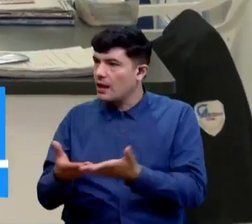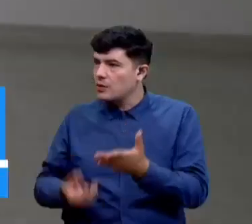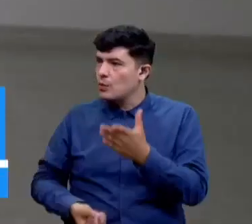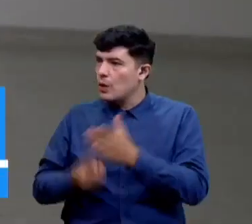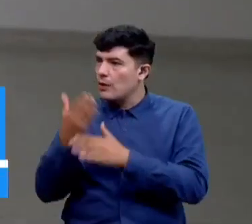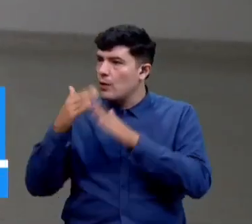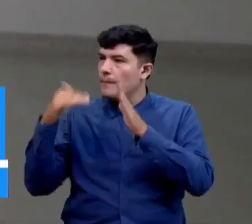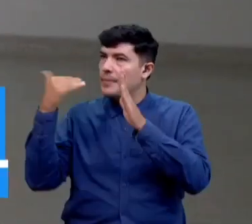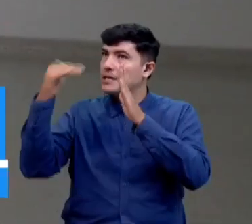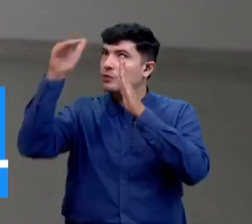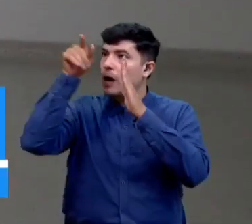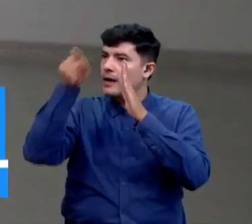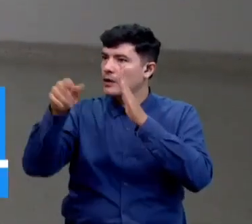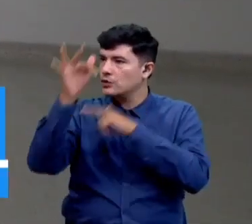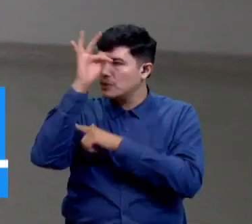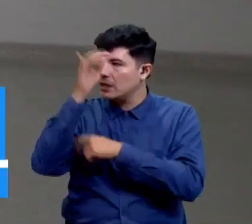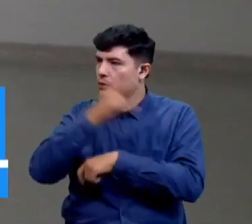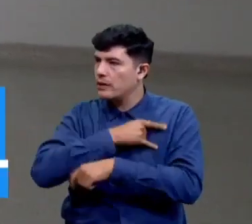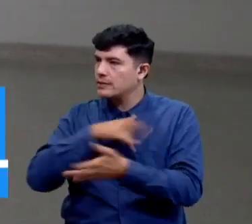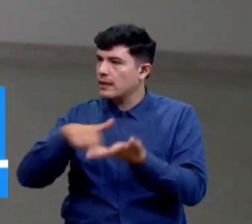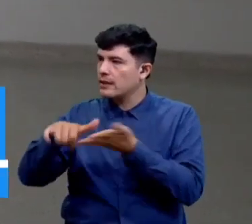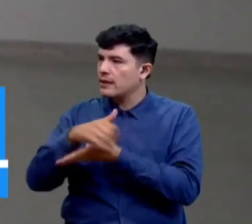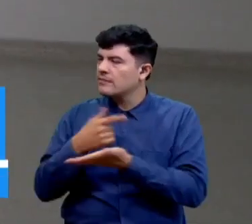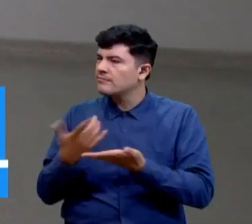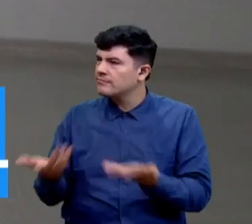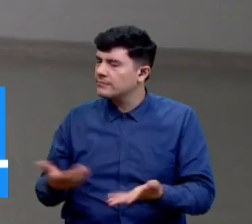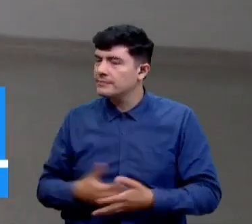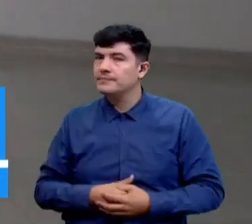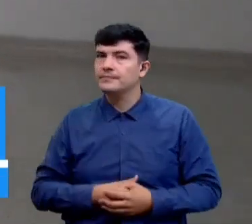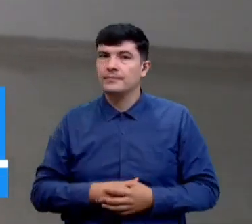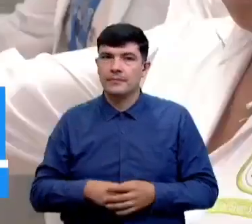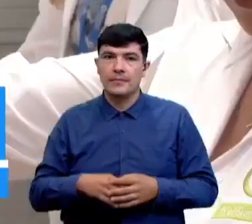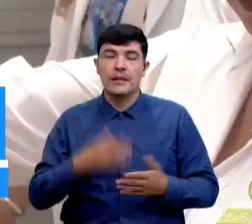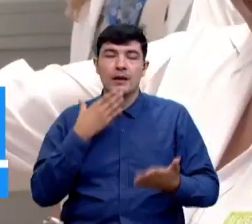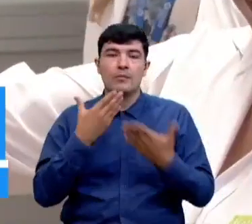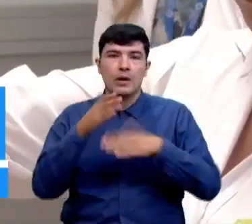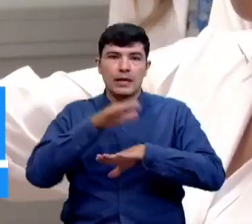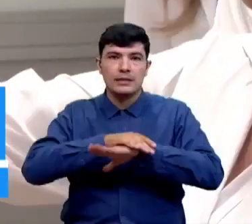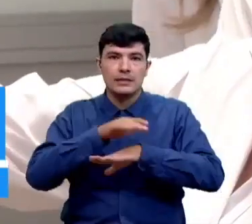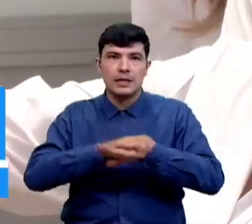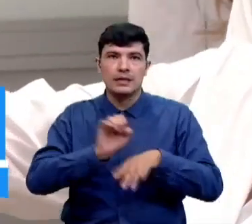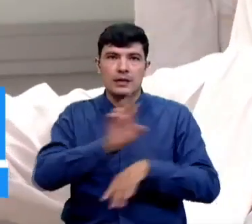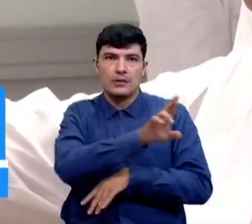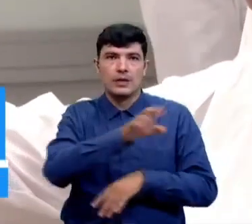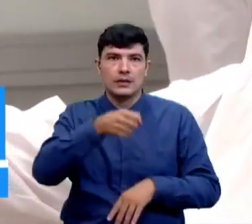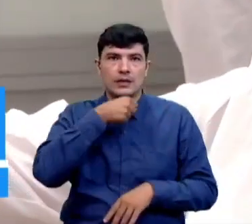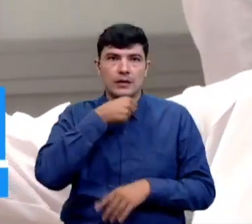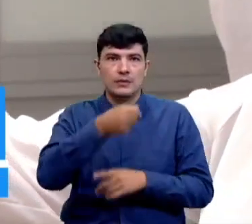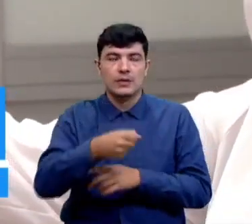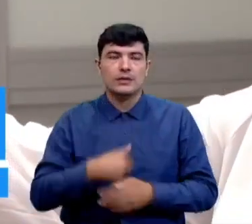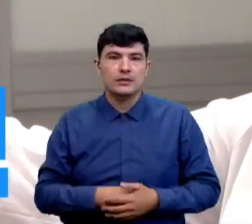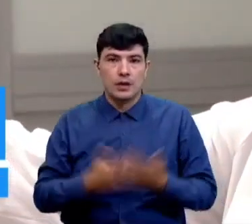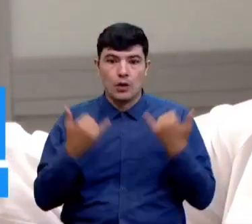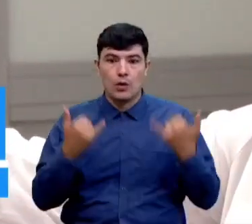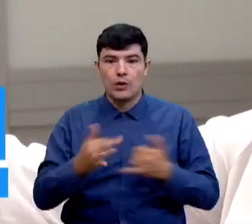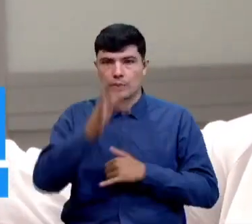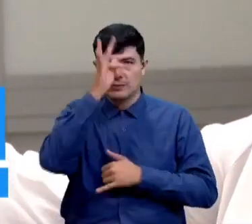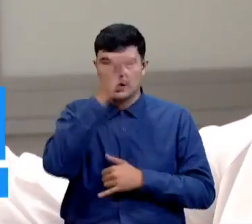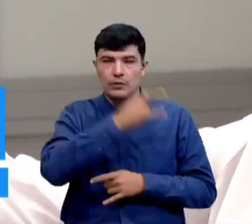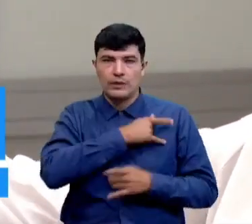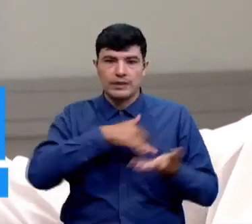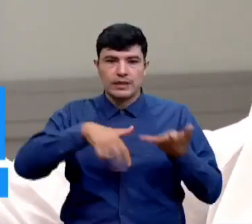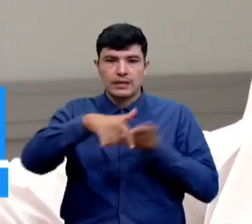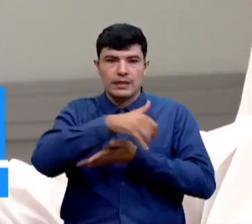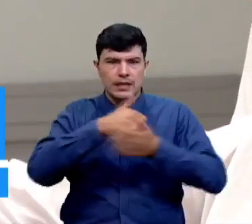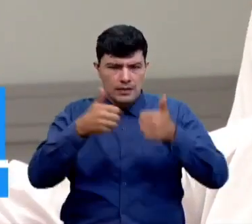todos los televidentes de oriente noticias siguen las buenas noticias para el sector salud hoy desde el Hospital Universitario de Santander estamos entregando